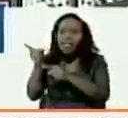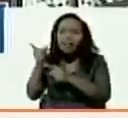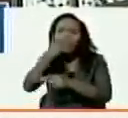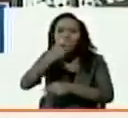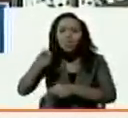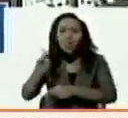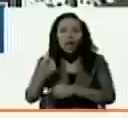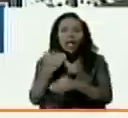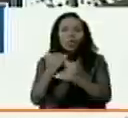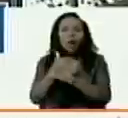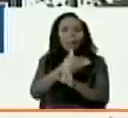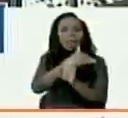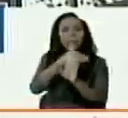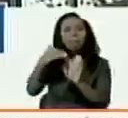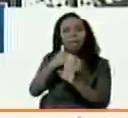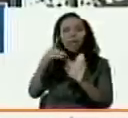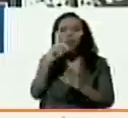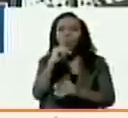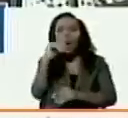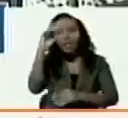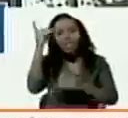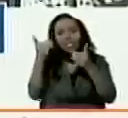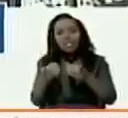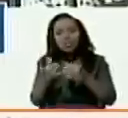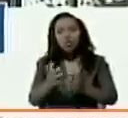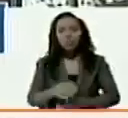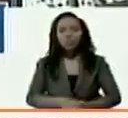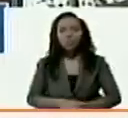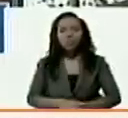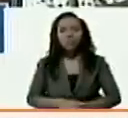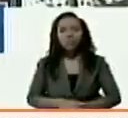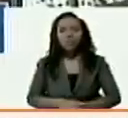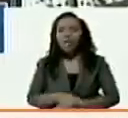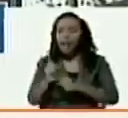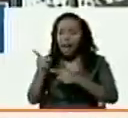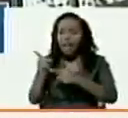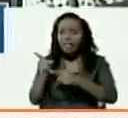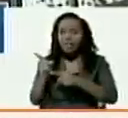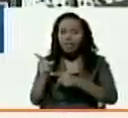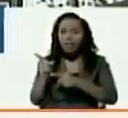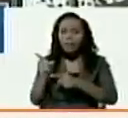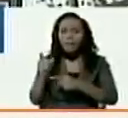Se los juro que nunca los voy a entender. Los tibios no hacen revoluciones.